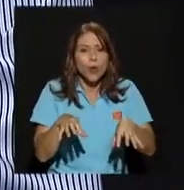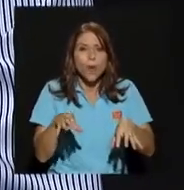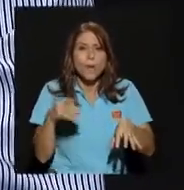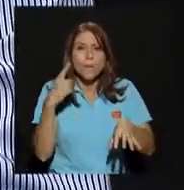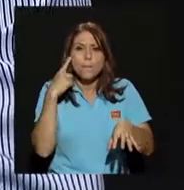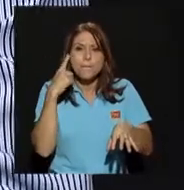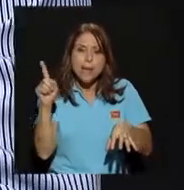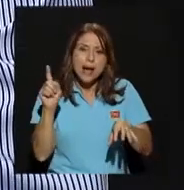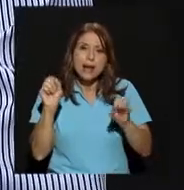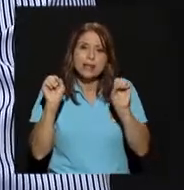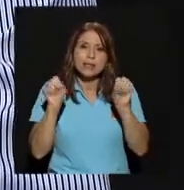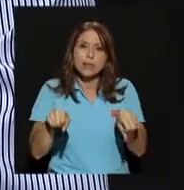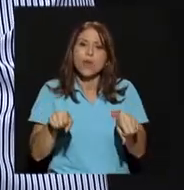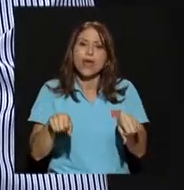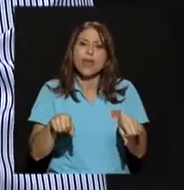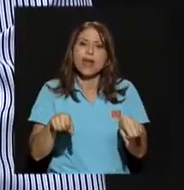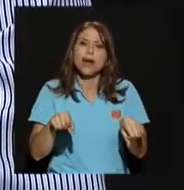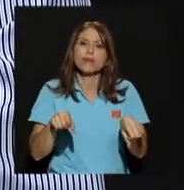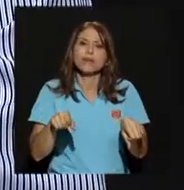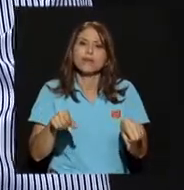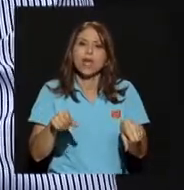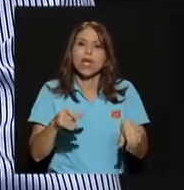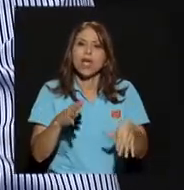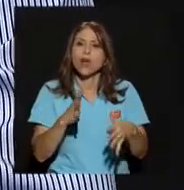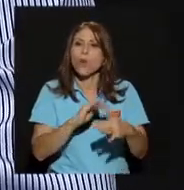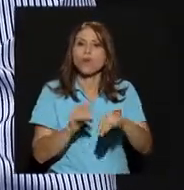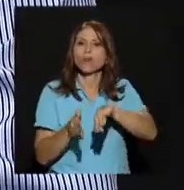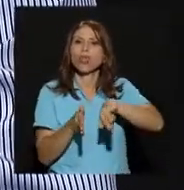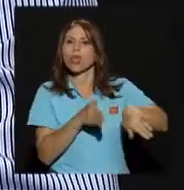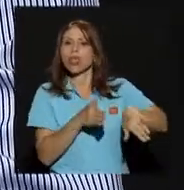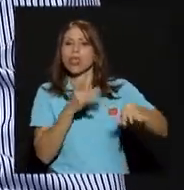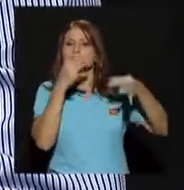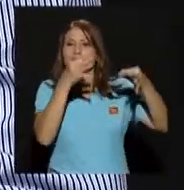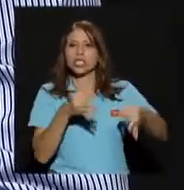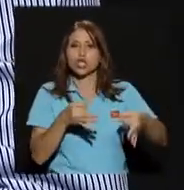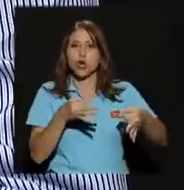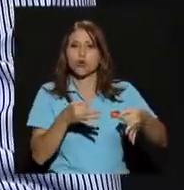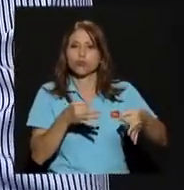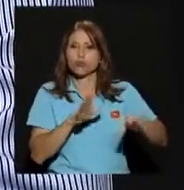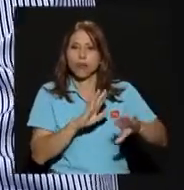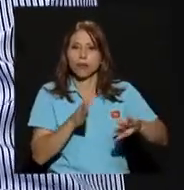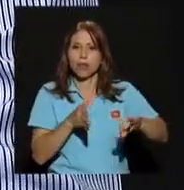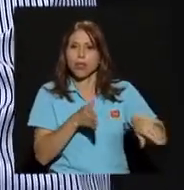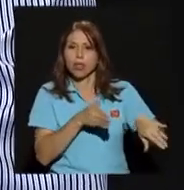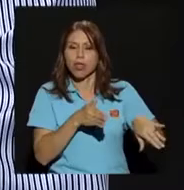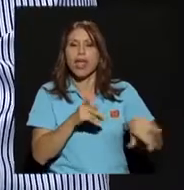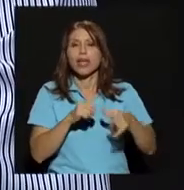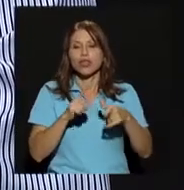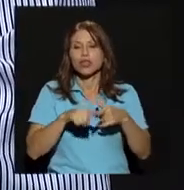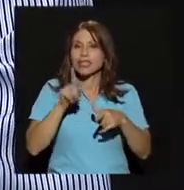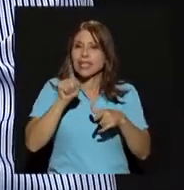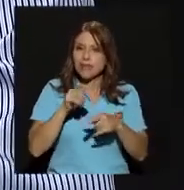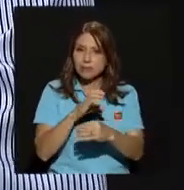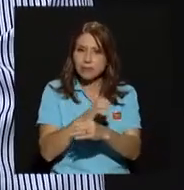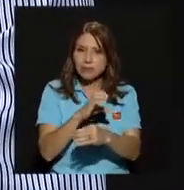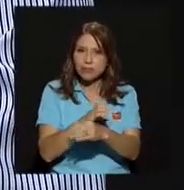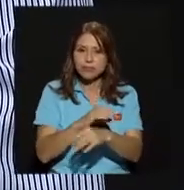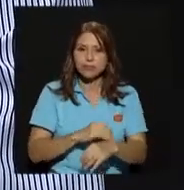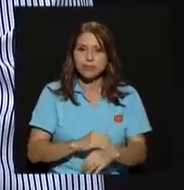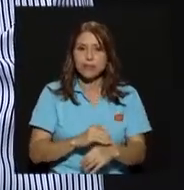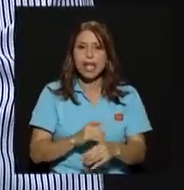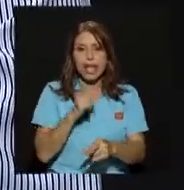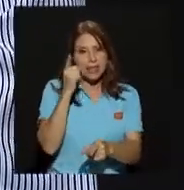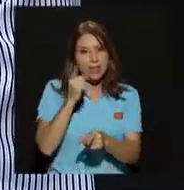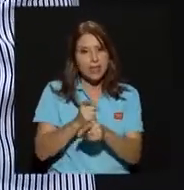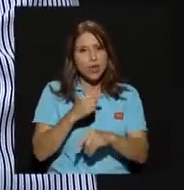pueda retraer esa decisión. Y entonces hay que actuar con ese cuidado. El debido